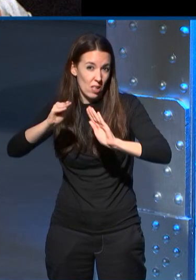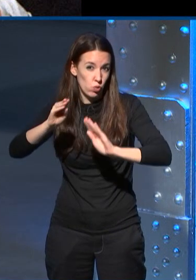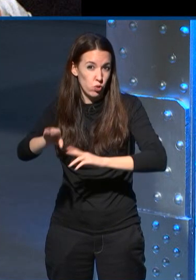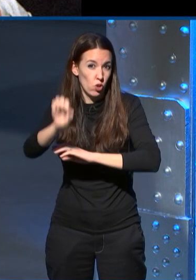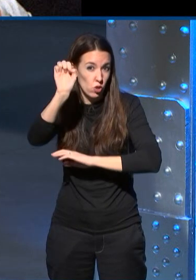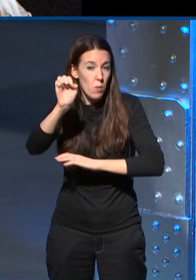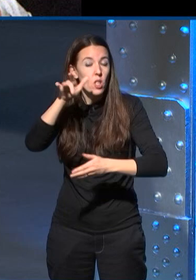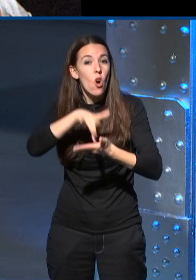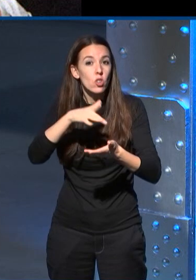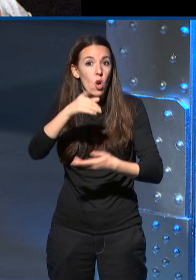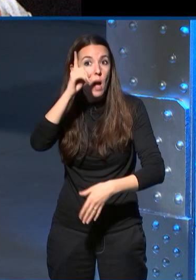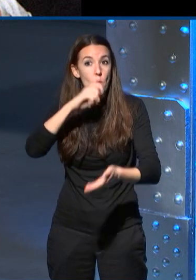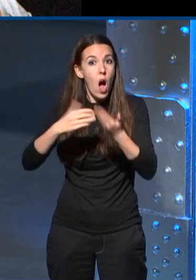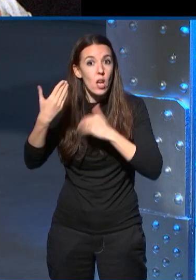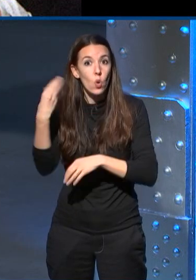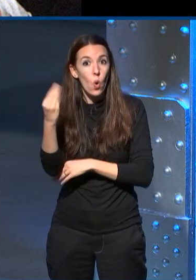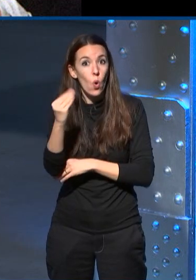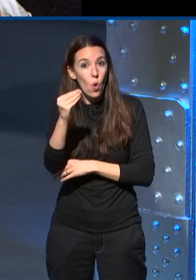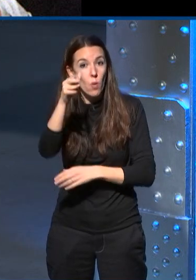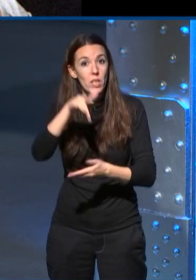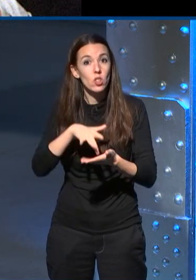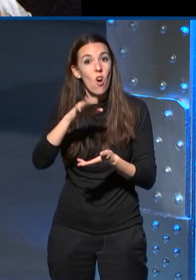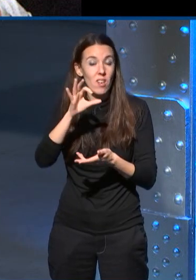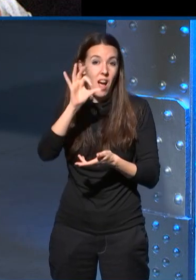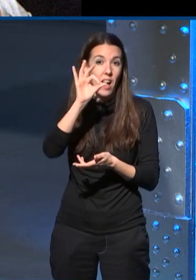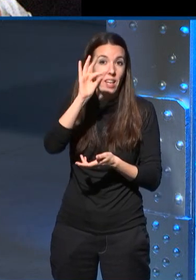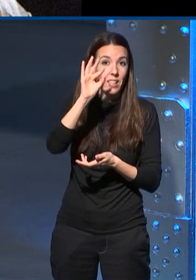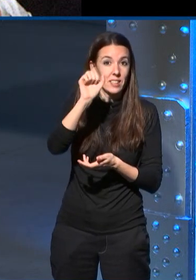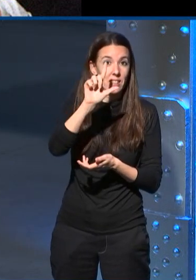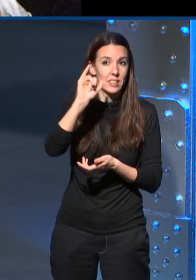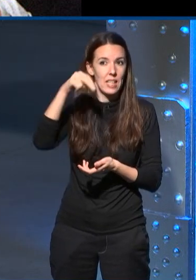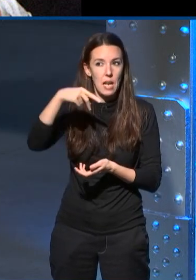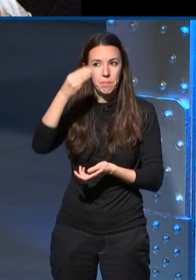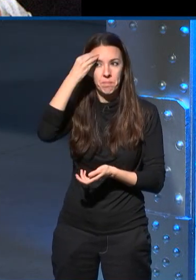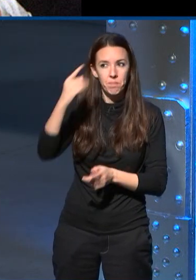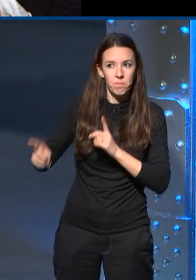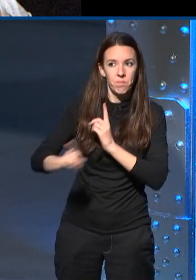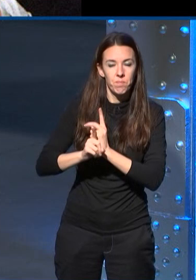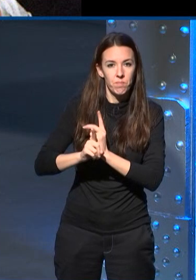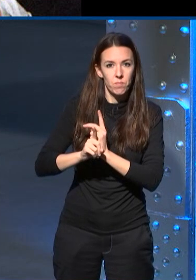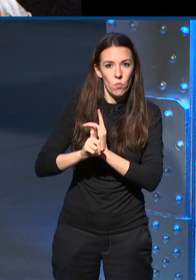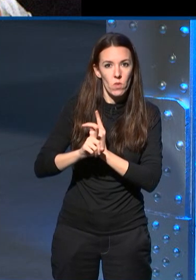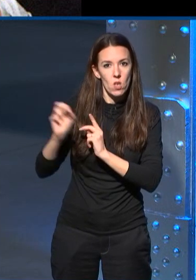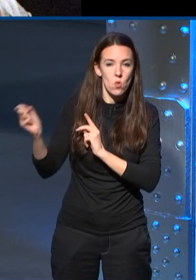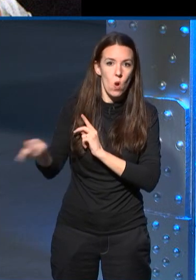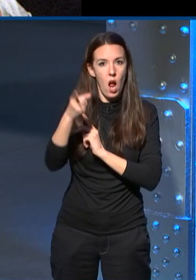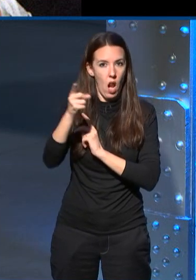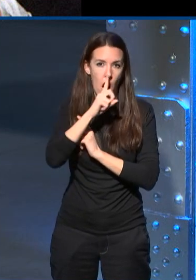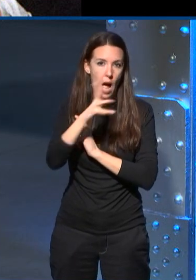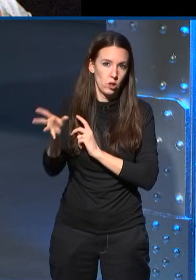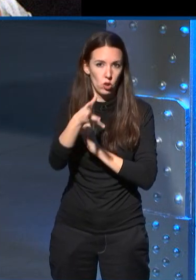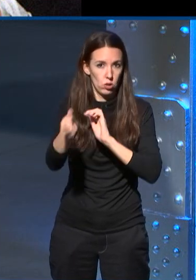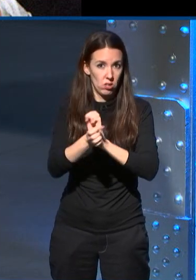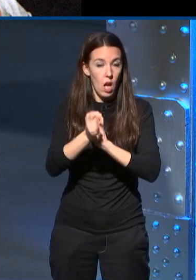años, cuando era joven Korolev, pues Stalin consideró que no era proclive al régimen y lo llevó unos años a Gulag, cosa que